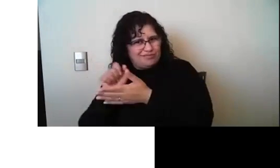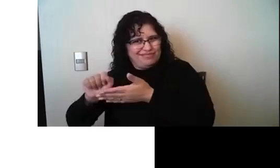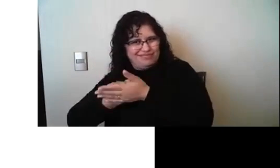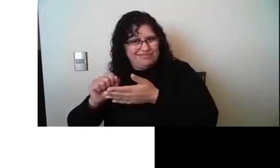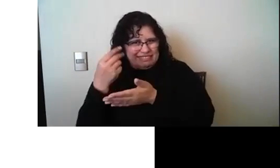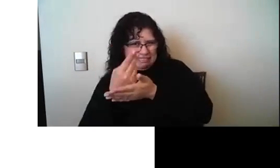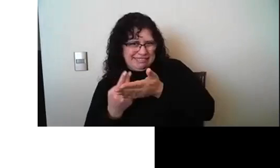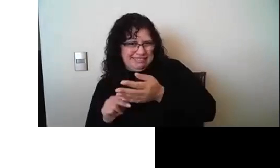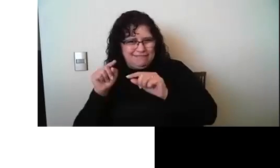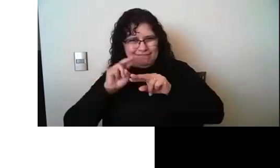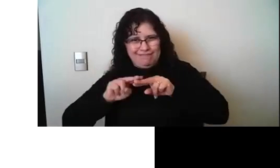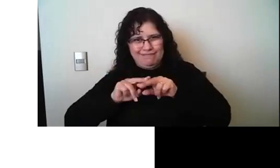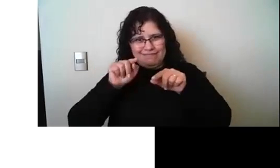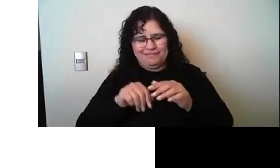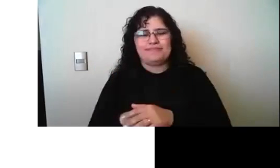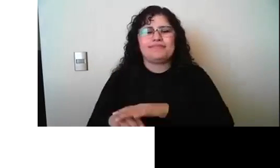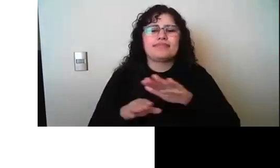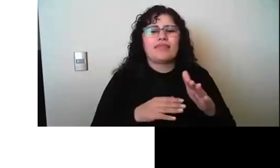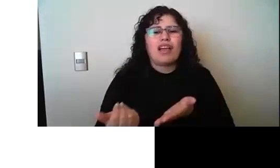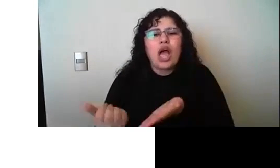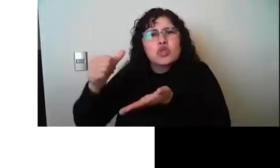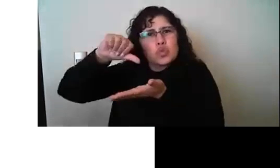estos núcleos desde el tálamo. Ahí está